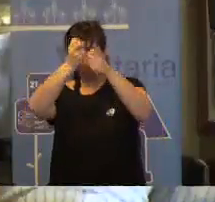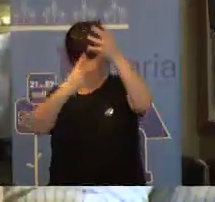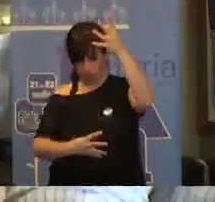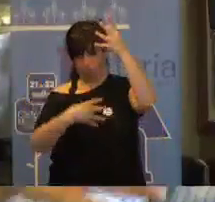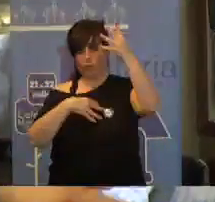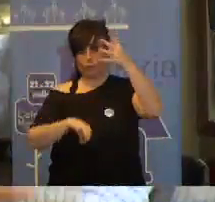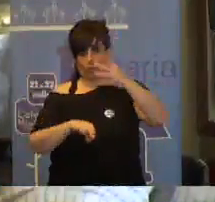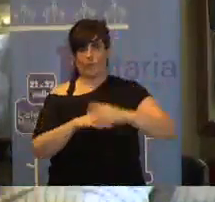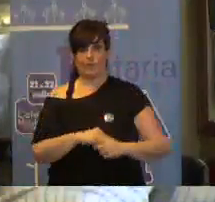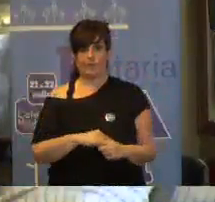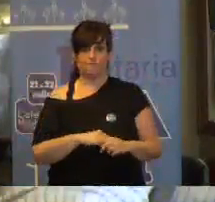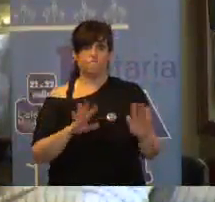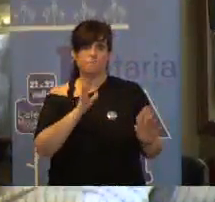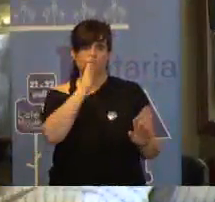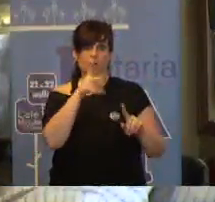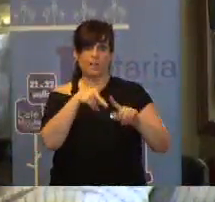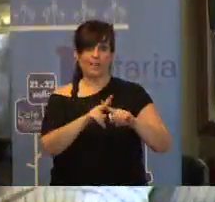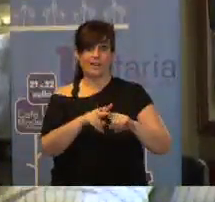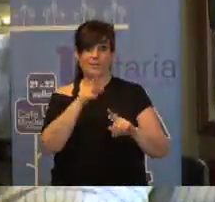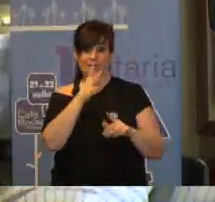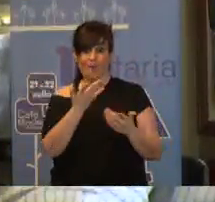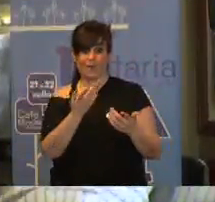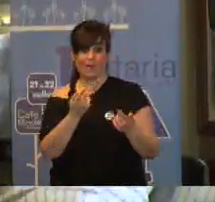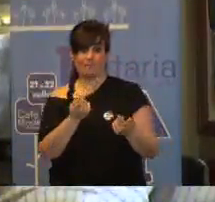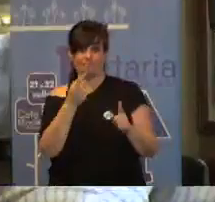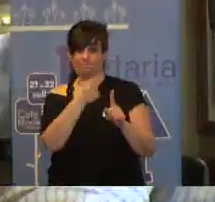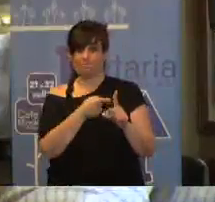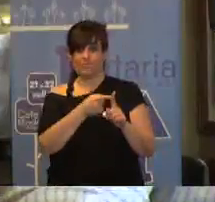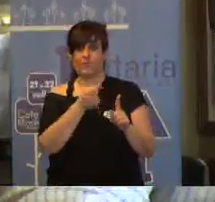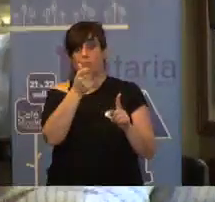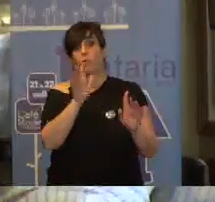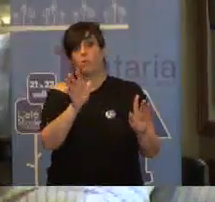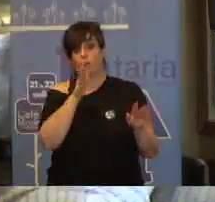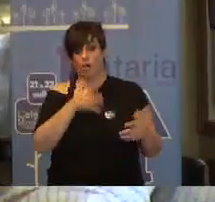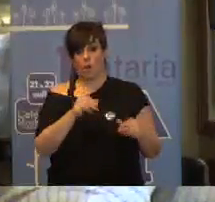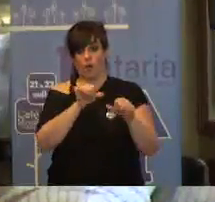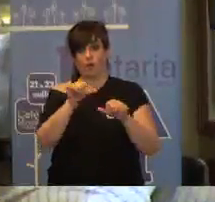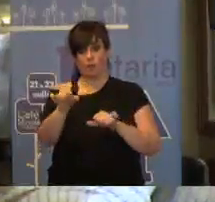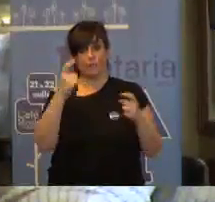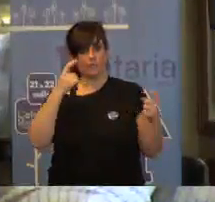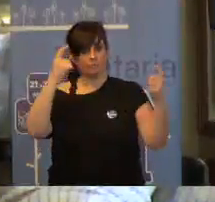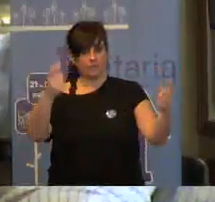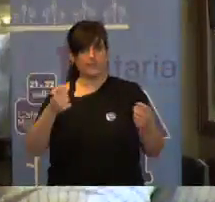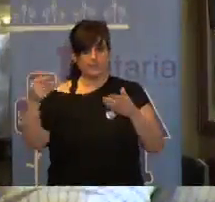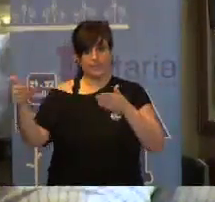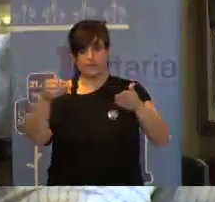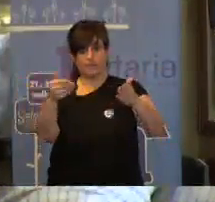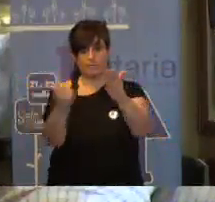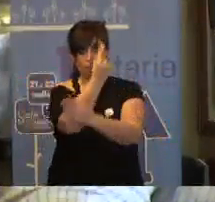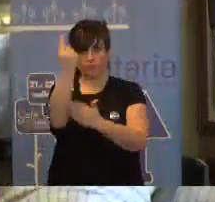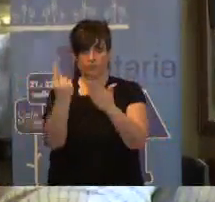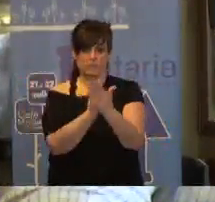pero que precisamente a partir deste momento, e xa tendo claro un pouco, ou deseñando cal é o camiño que